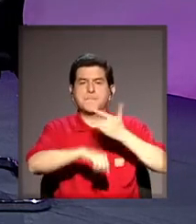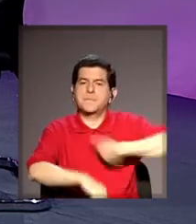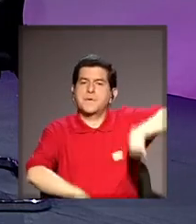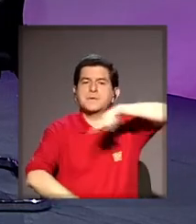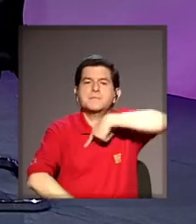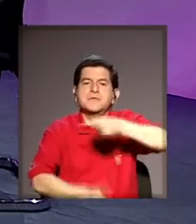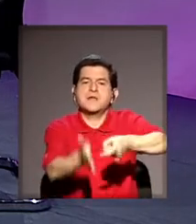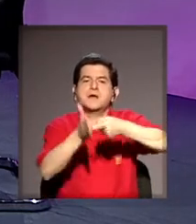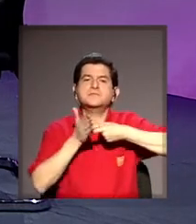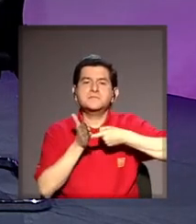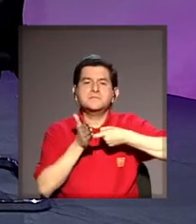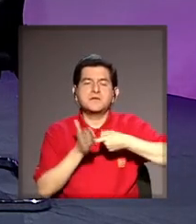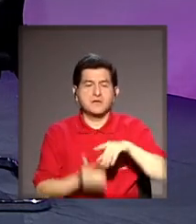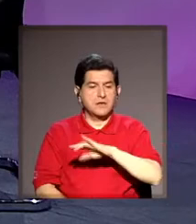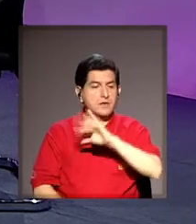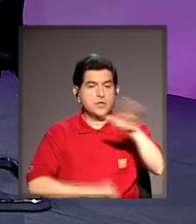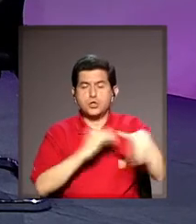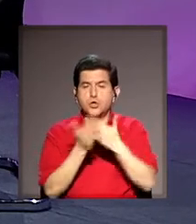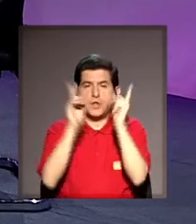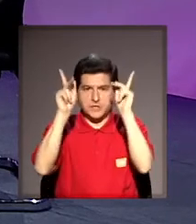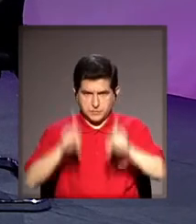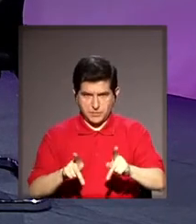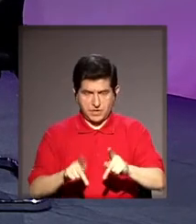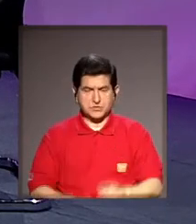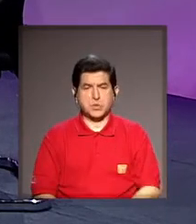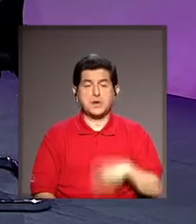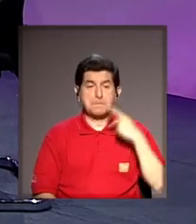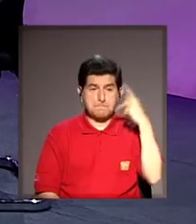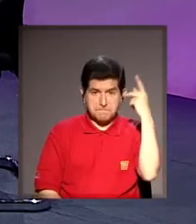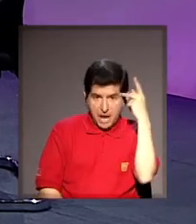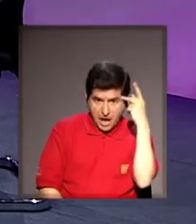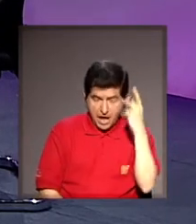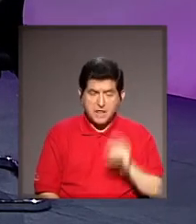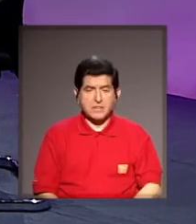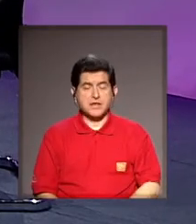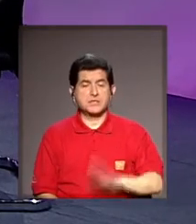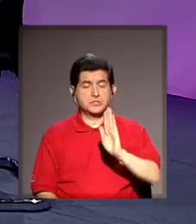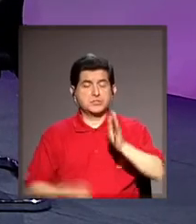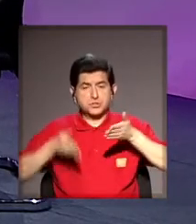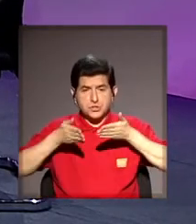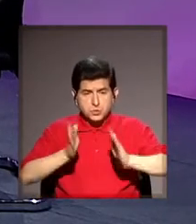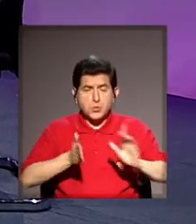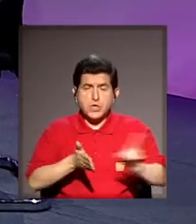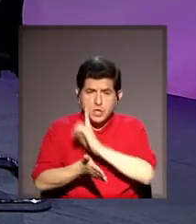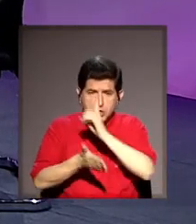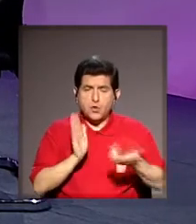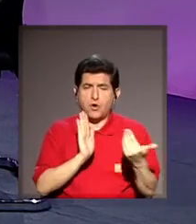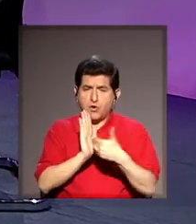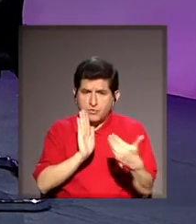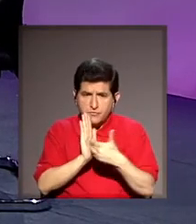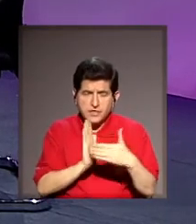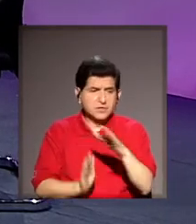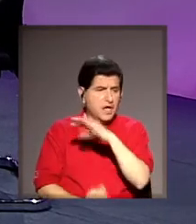exigirle y le permite a todas las personas a los padres de familia si su hijo o hija le están discriminando a los compañeros de